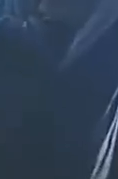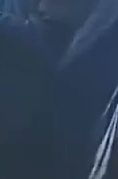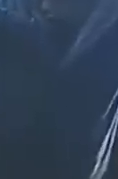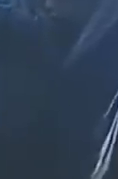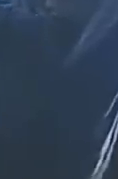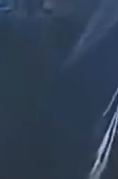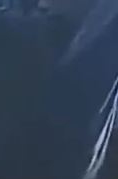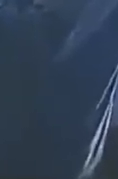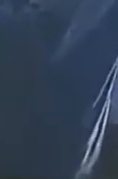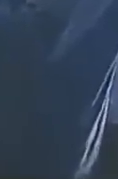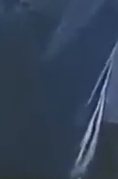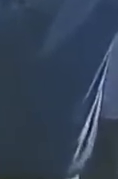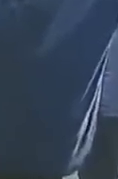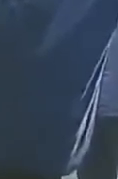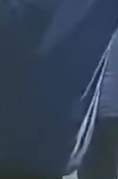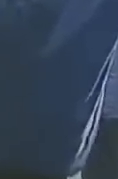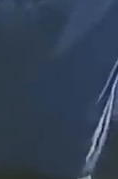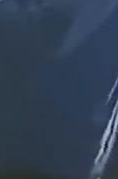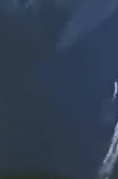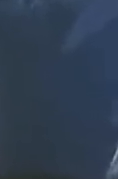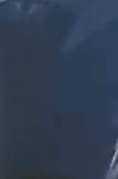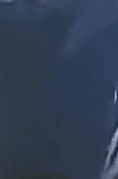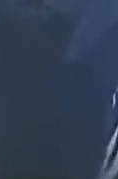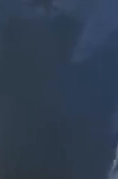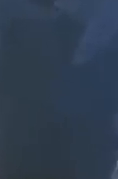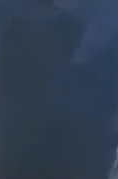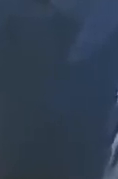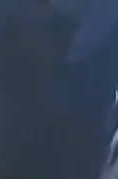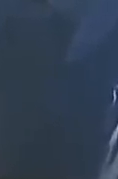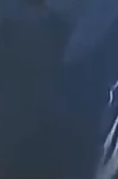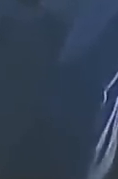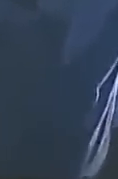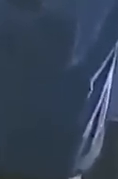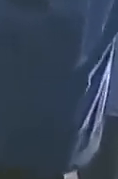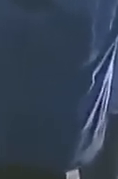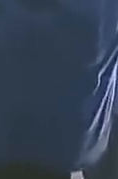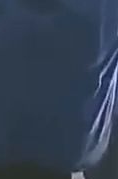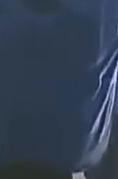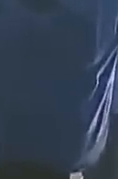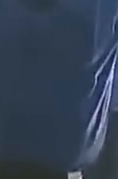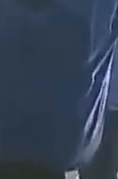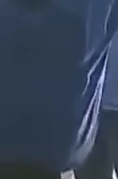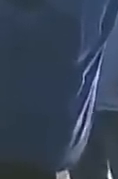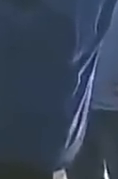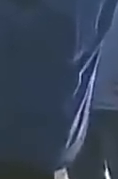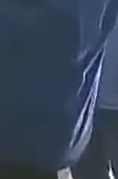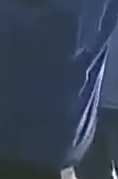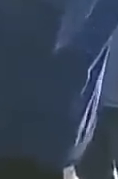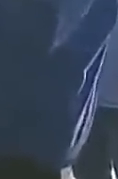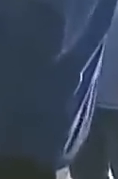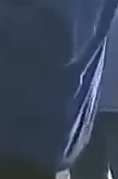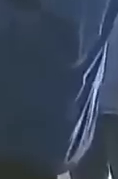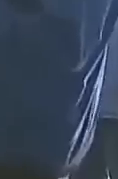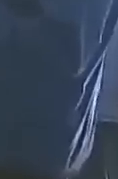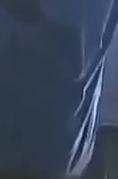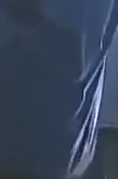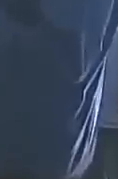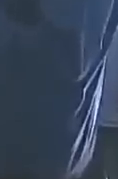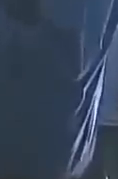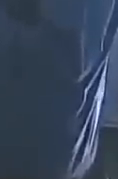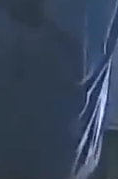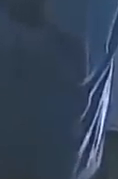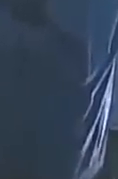Valencia, Estado Carabobo. Es que llega el presidente Nicolás Maduro Moros en este momento para liderar el encuentro en la región